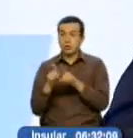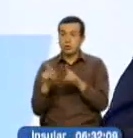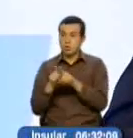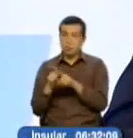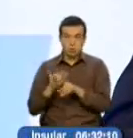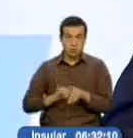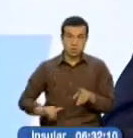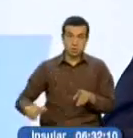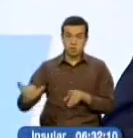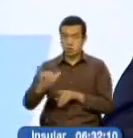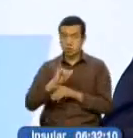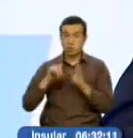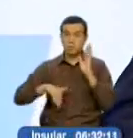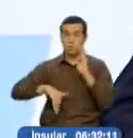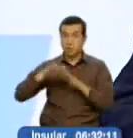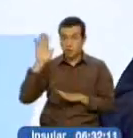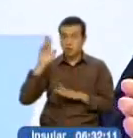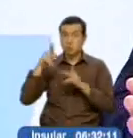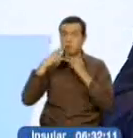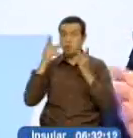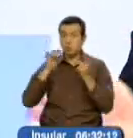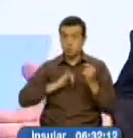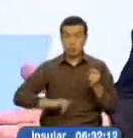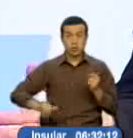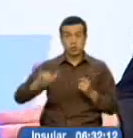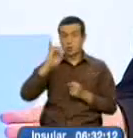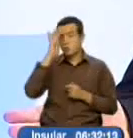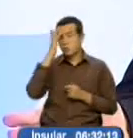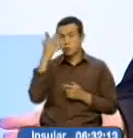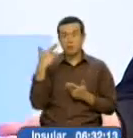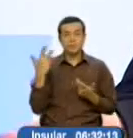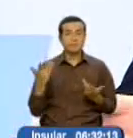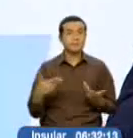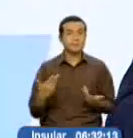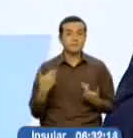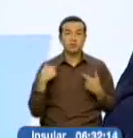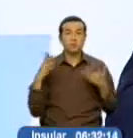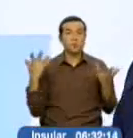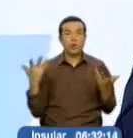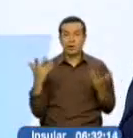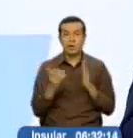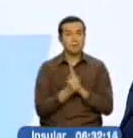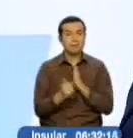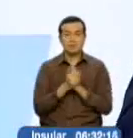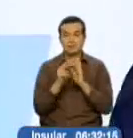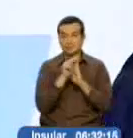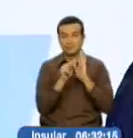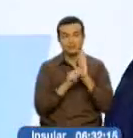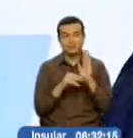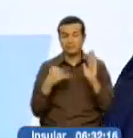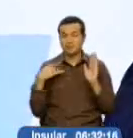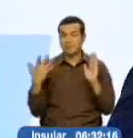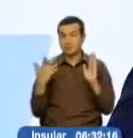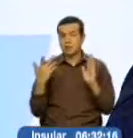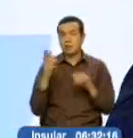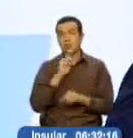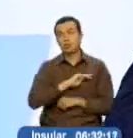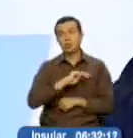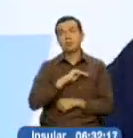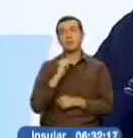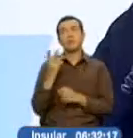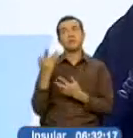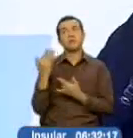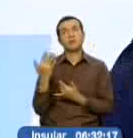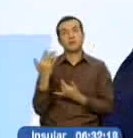planes, sobre todo para el sector público, porque no tiene la capacidad normativa, entonces dependen de los municipios.